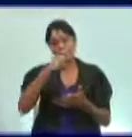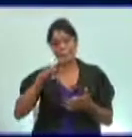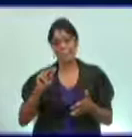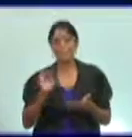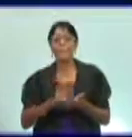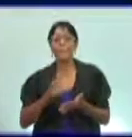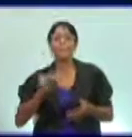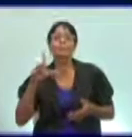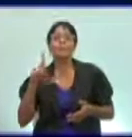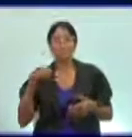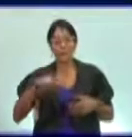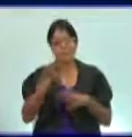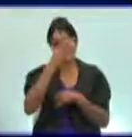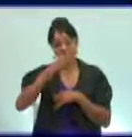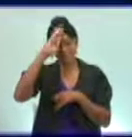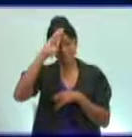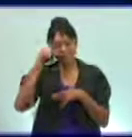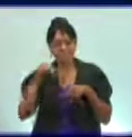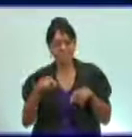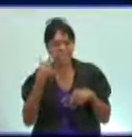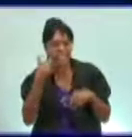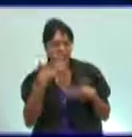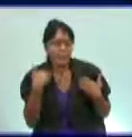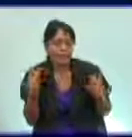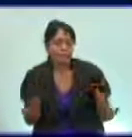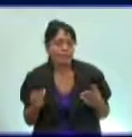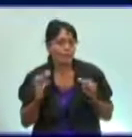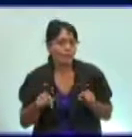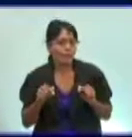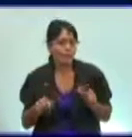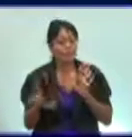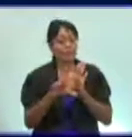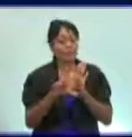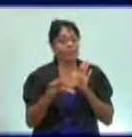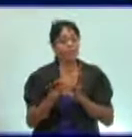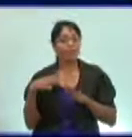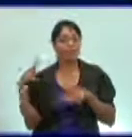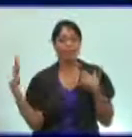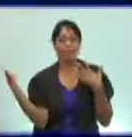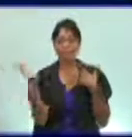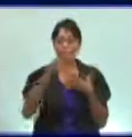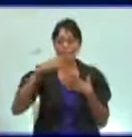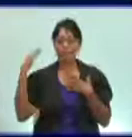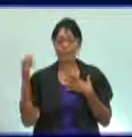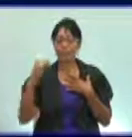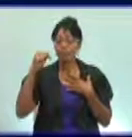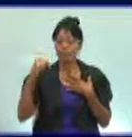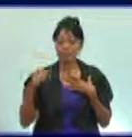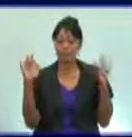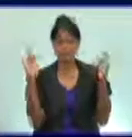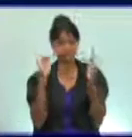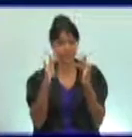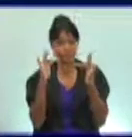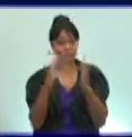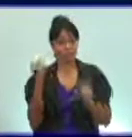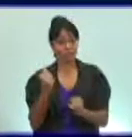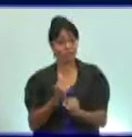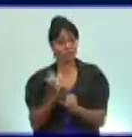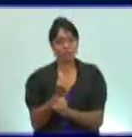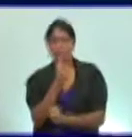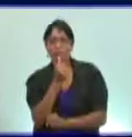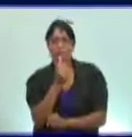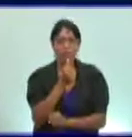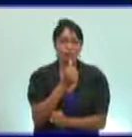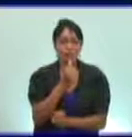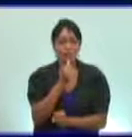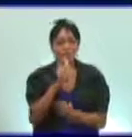cómo se ponen de manifiesto en él las leyes de la naturaleza que hemos explicado hoy acá. Aquí les dejo mi correo institucional para cualquier duda o sugerencia